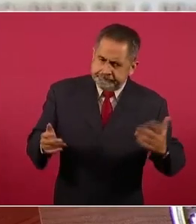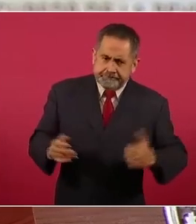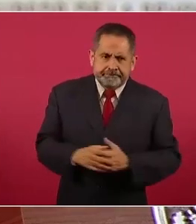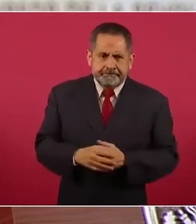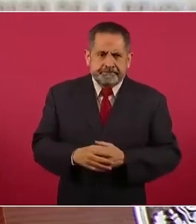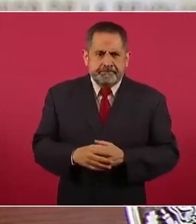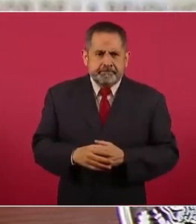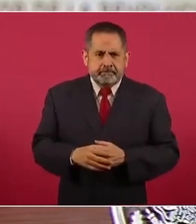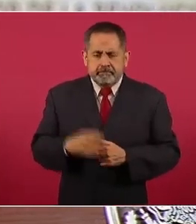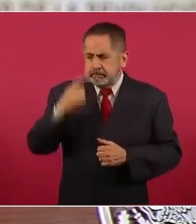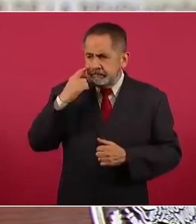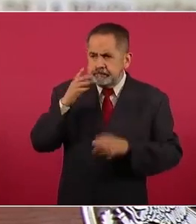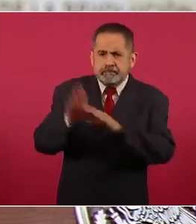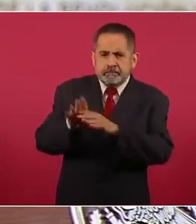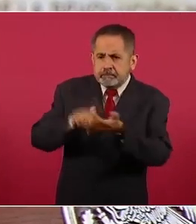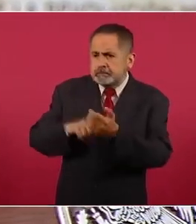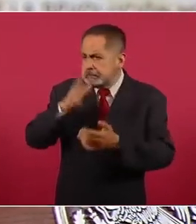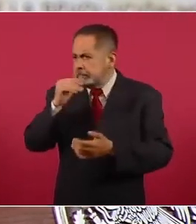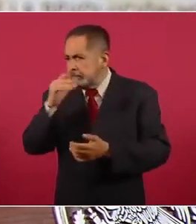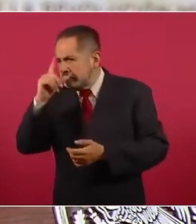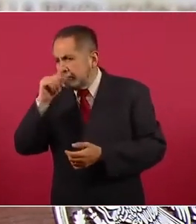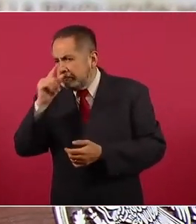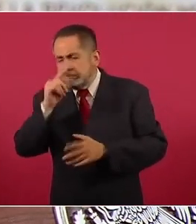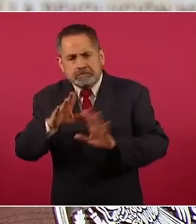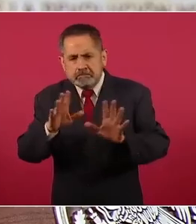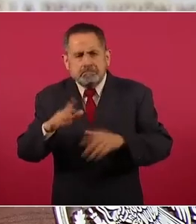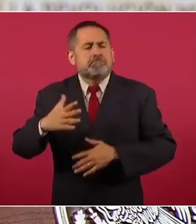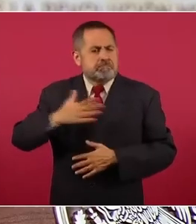Y no hay pescado. Y el Estado